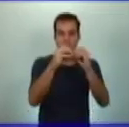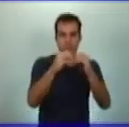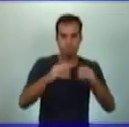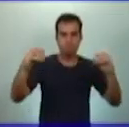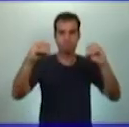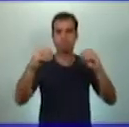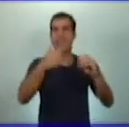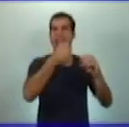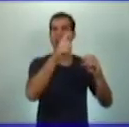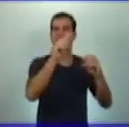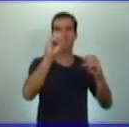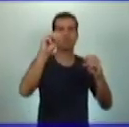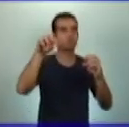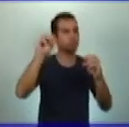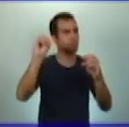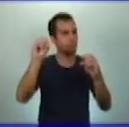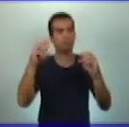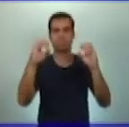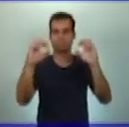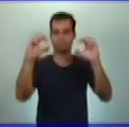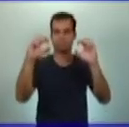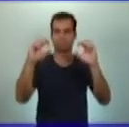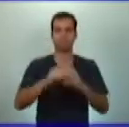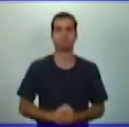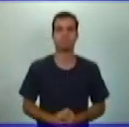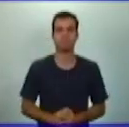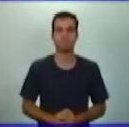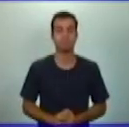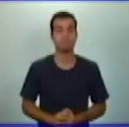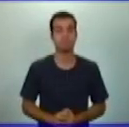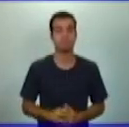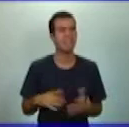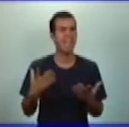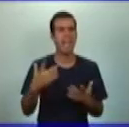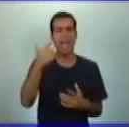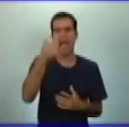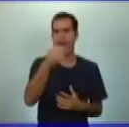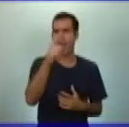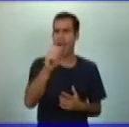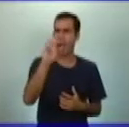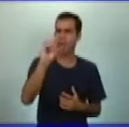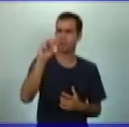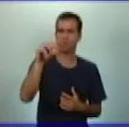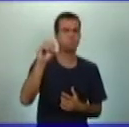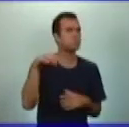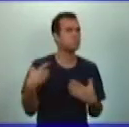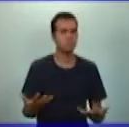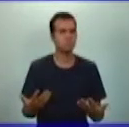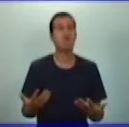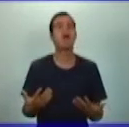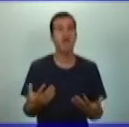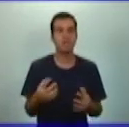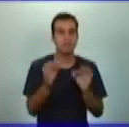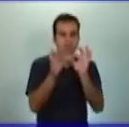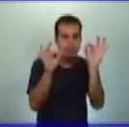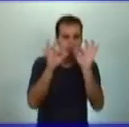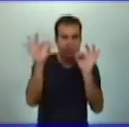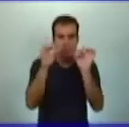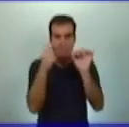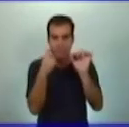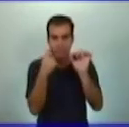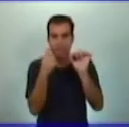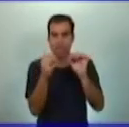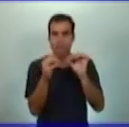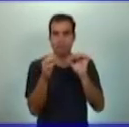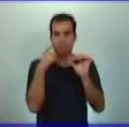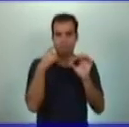elemento oxígeno. Recordemos entonces, ¿qué es un átomo? Un átomo no es más que una partícula compleja que está